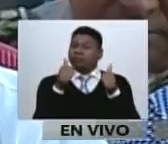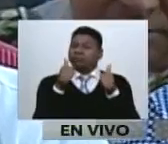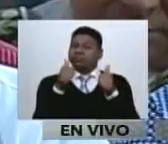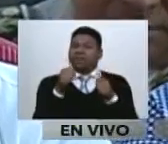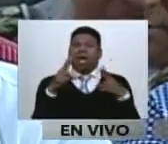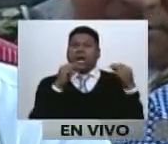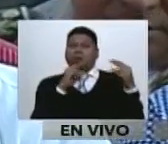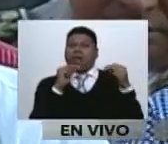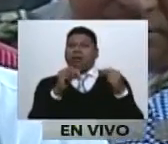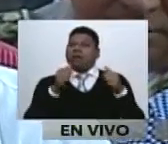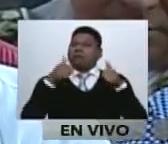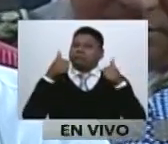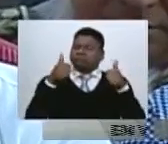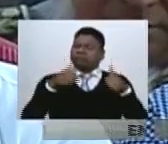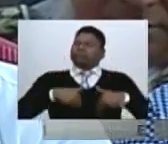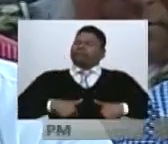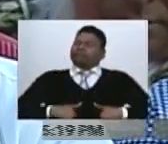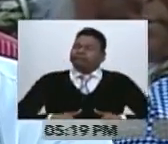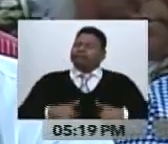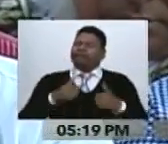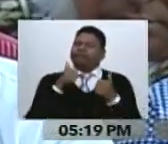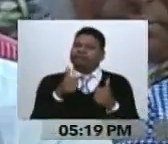determinación y